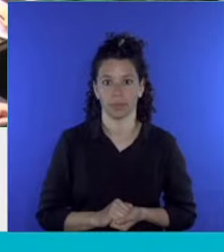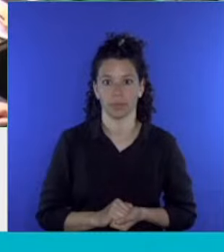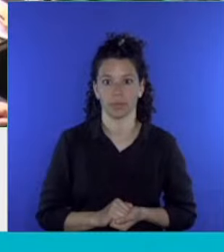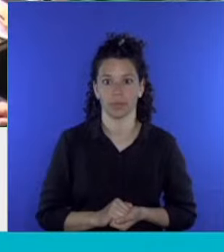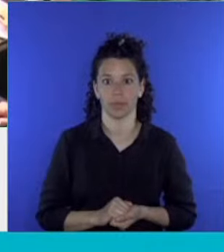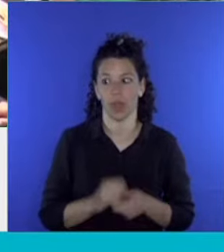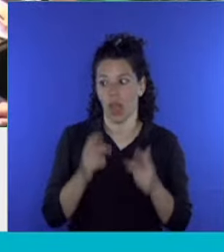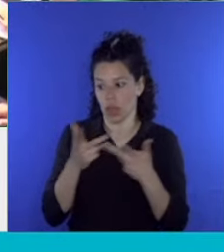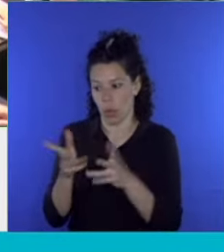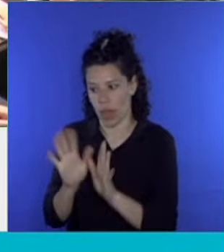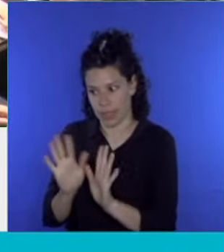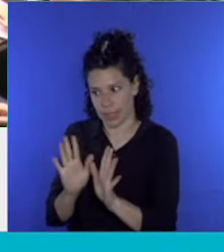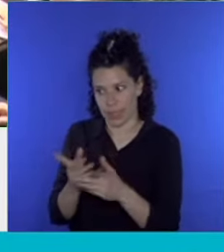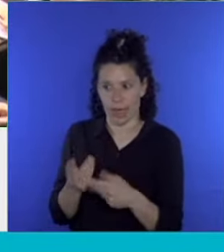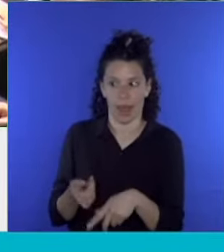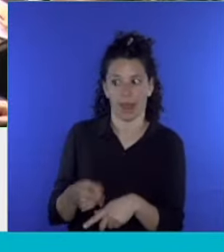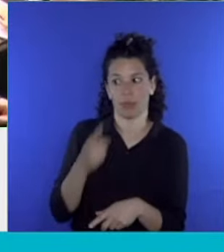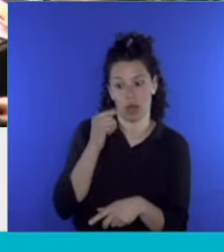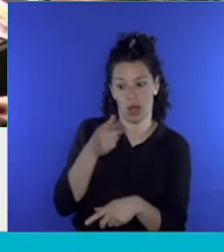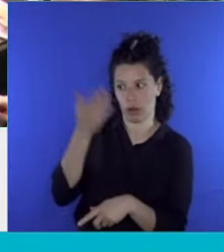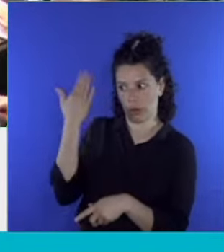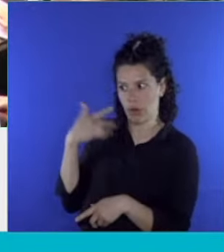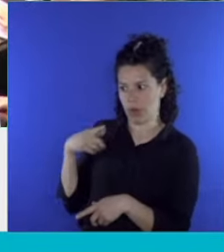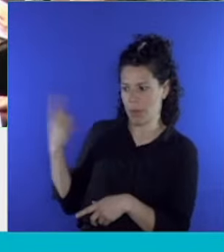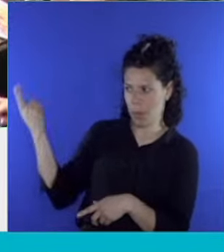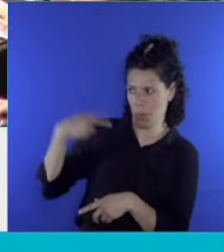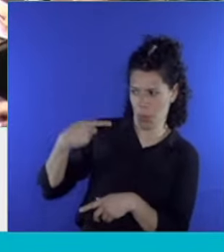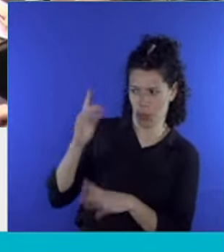decir nada porque el otro día me arrestaron sí